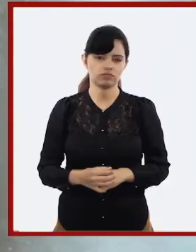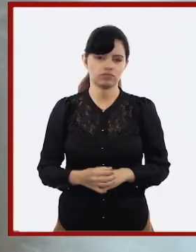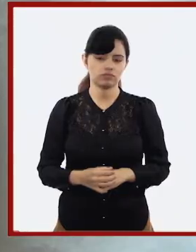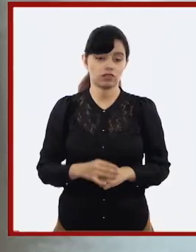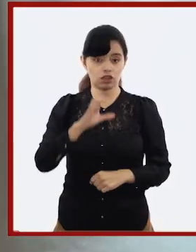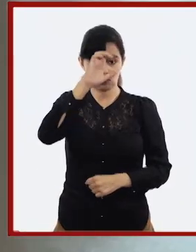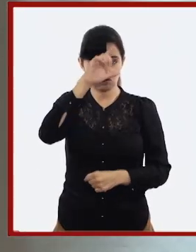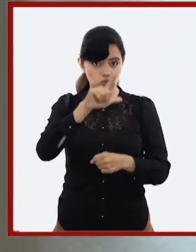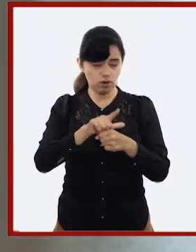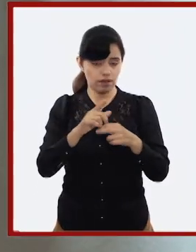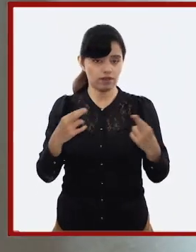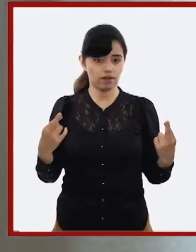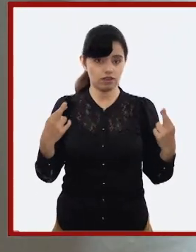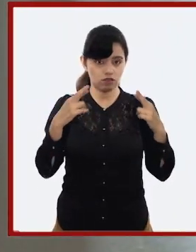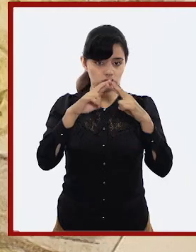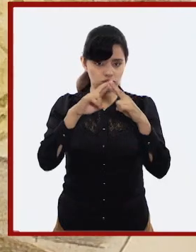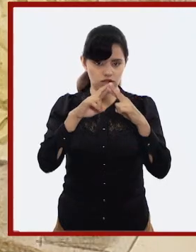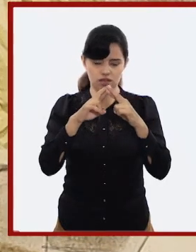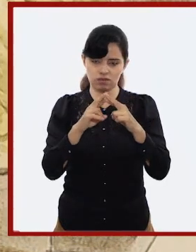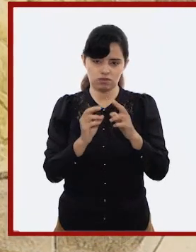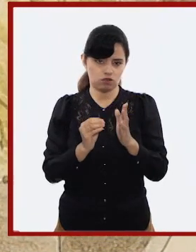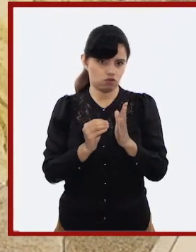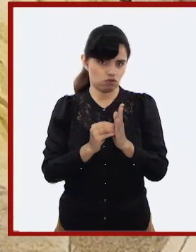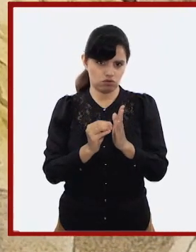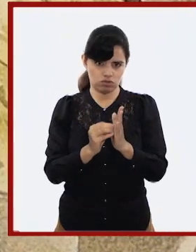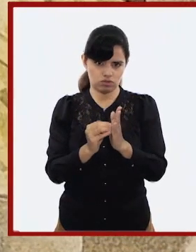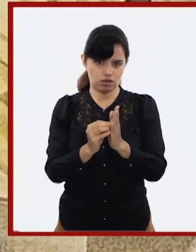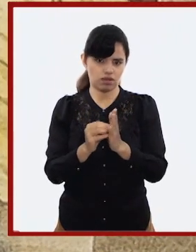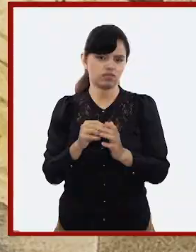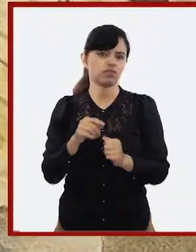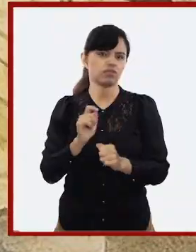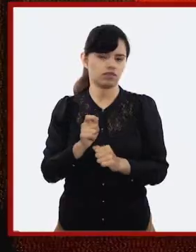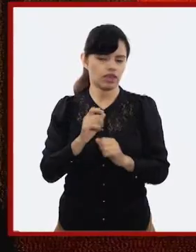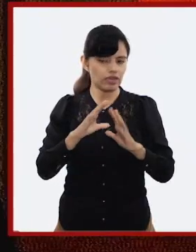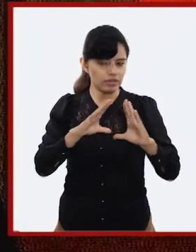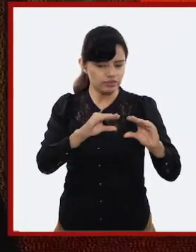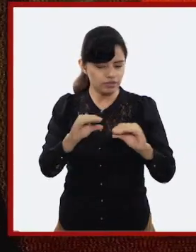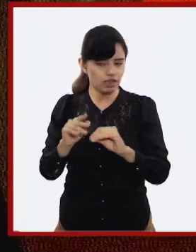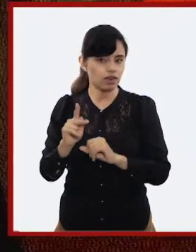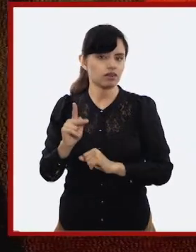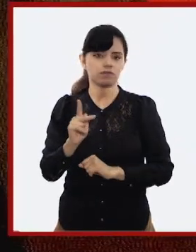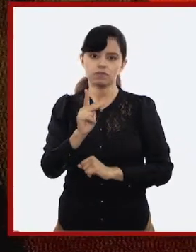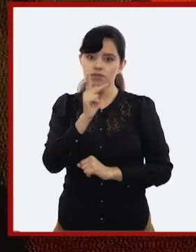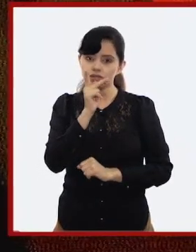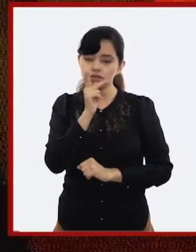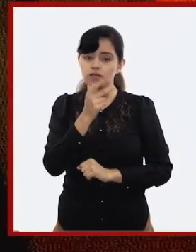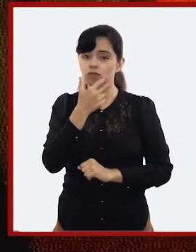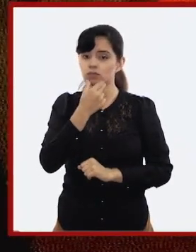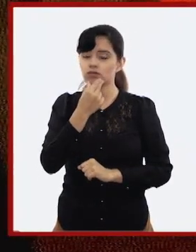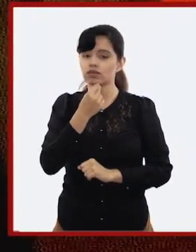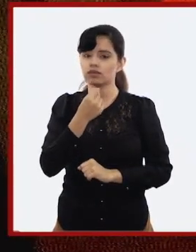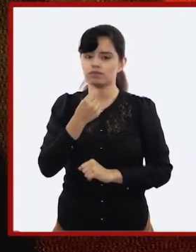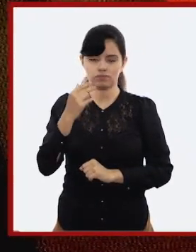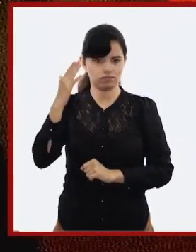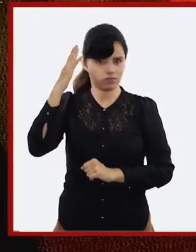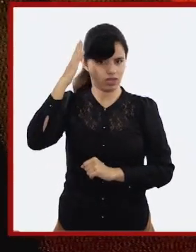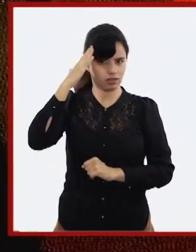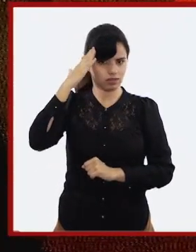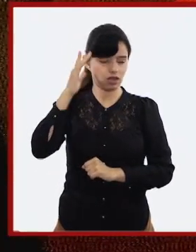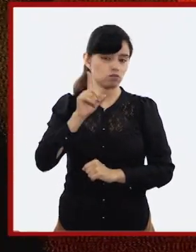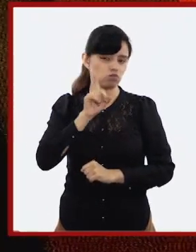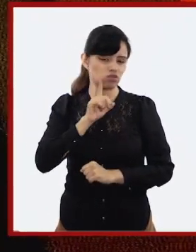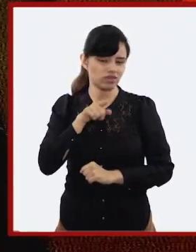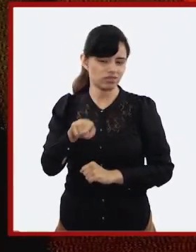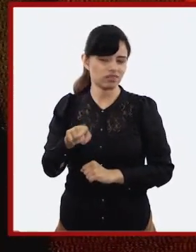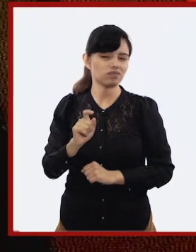La cultura religiosa perpetuó la sociedad patriarcal, en la que la función social de la mujer se limitó a la